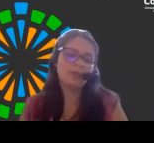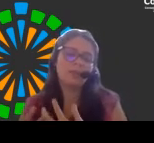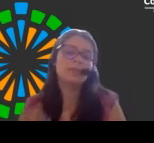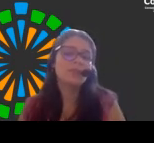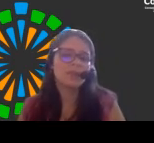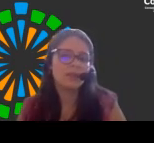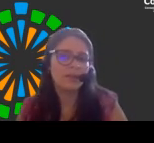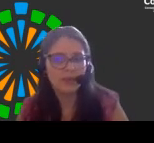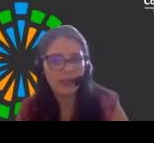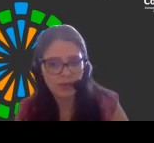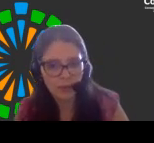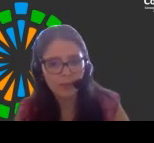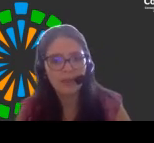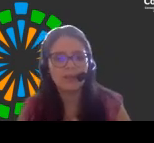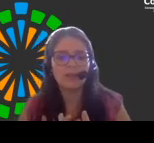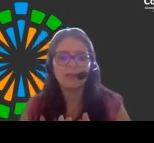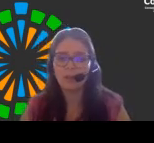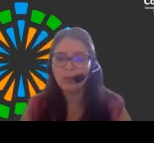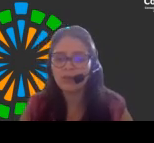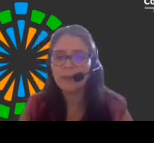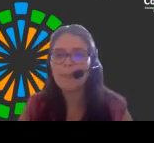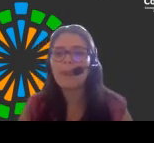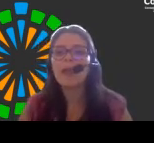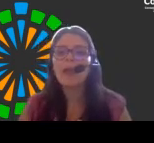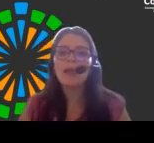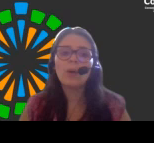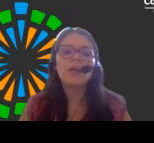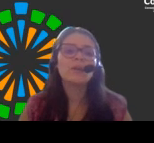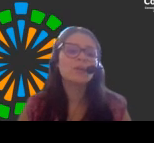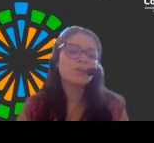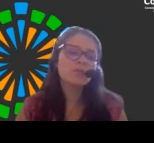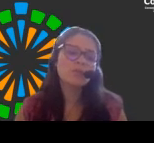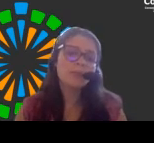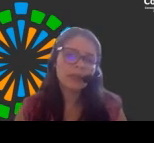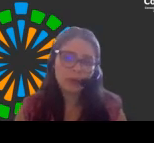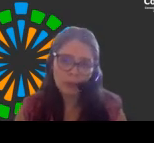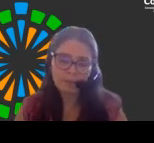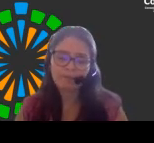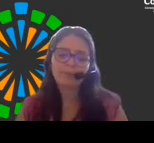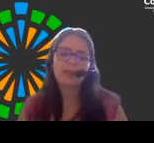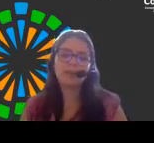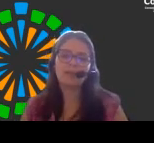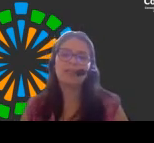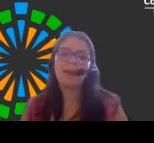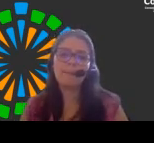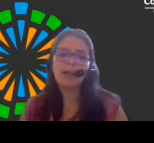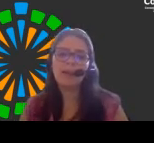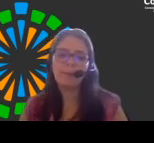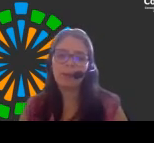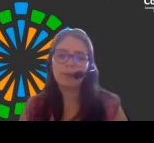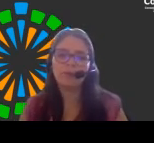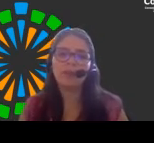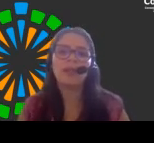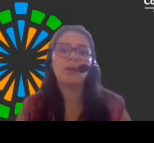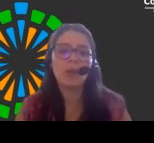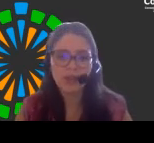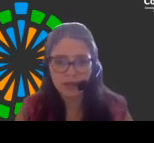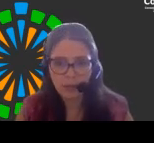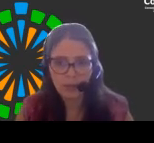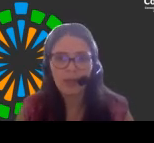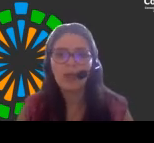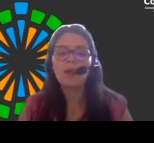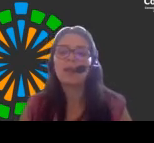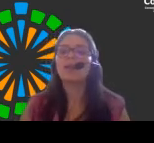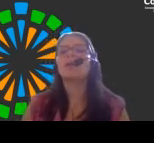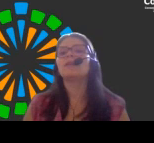el servicio de certificación Para estar seguros e igual hay otro instrumento que se llama la pregunta de